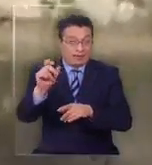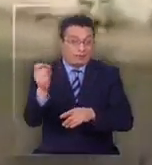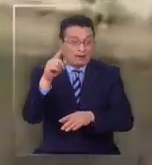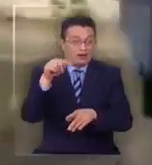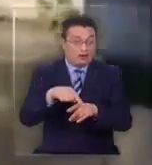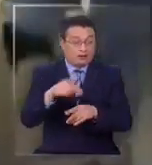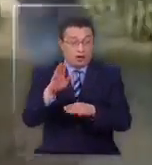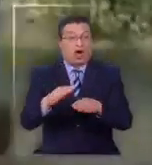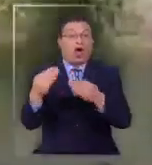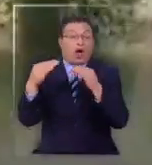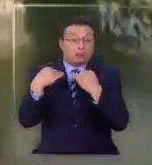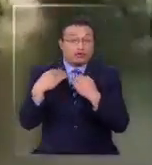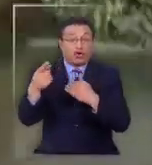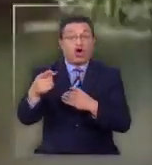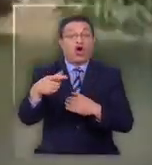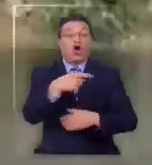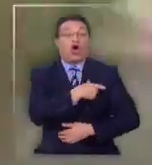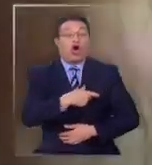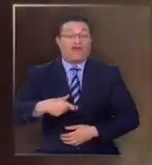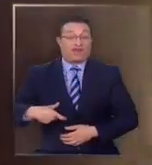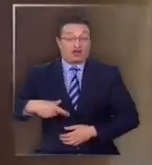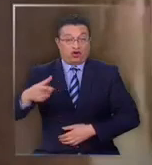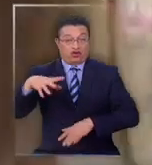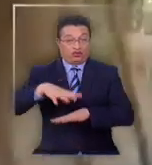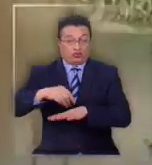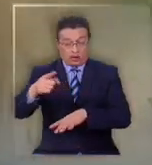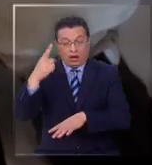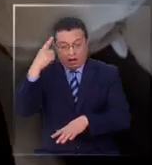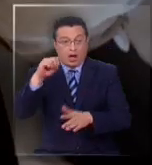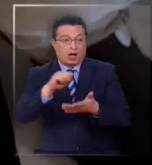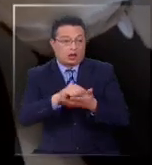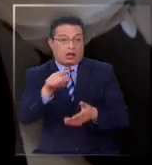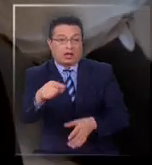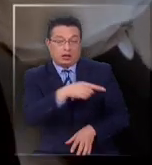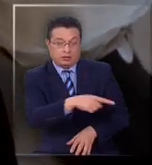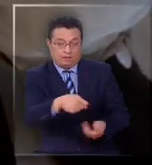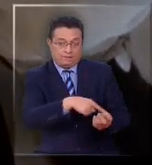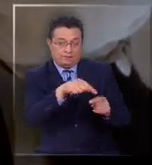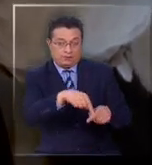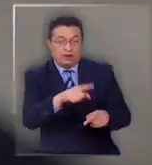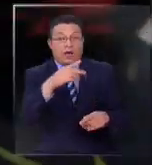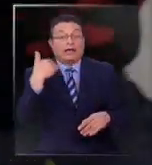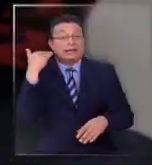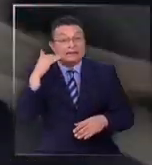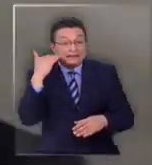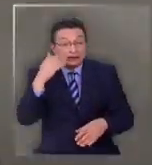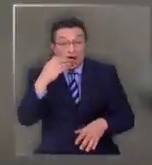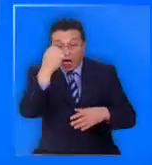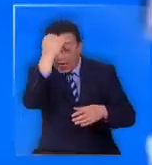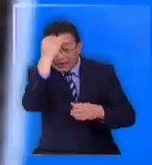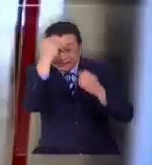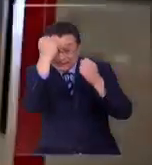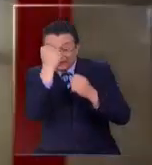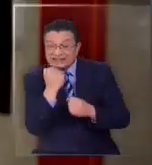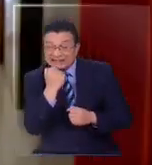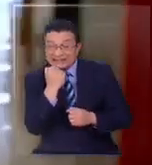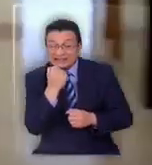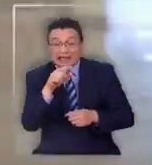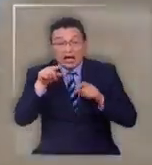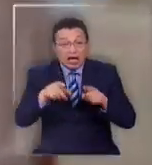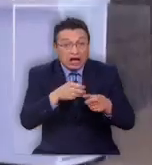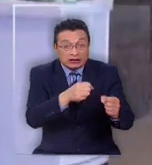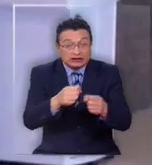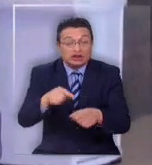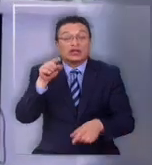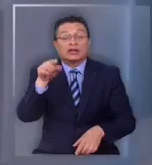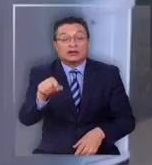buscó apoyo en el gobierno sueco, apelando a la nacionalidad de los niños, pero los niños terroristas, como lo bautizó la prensa de ese país, eran